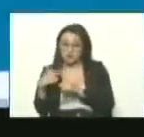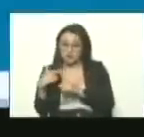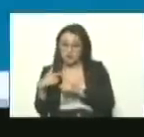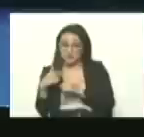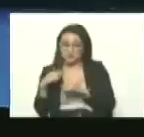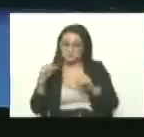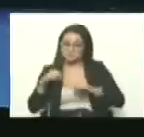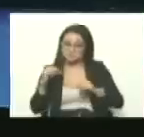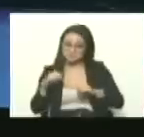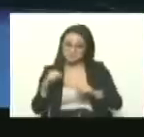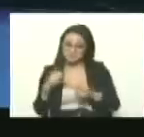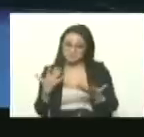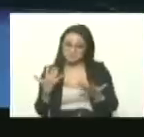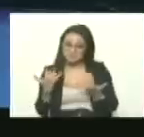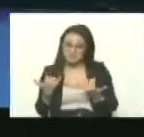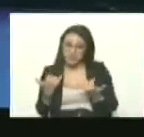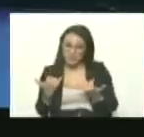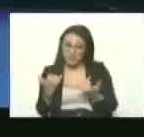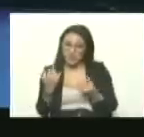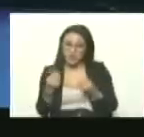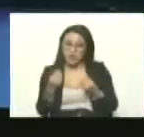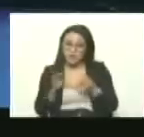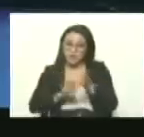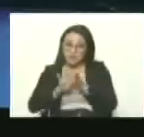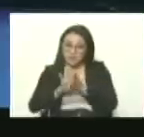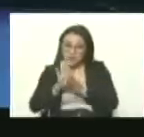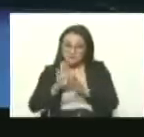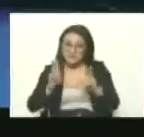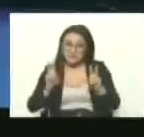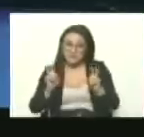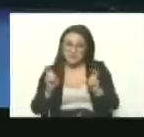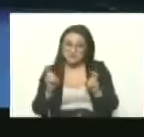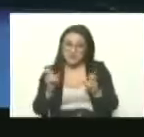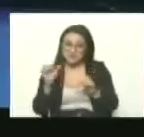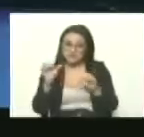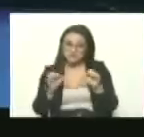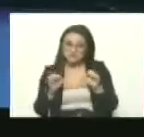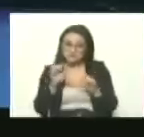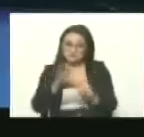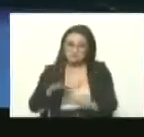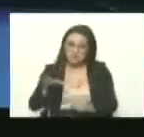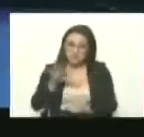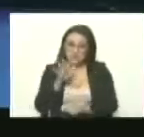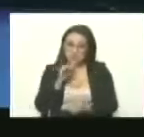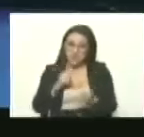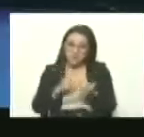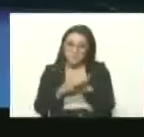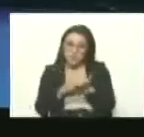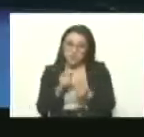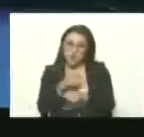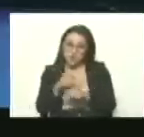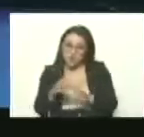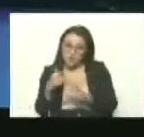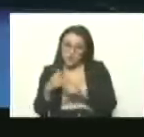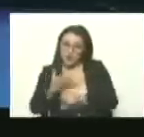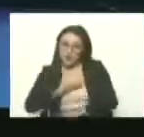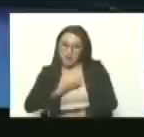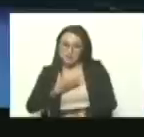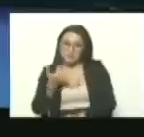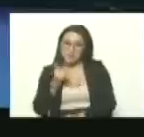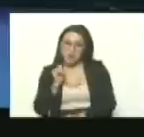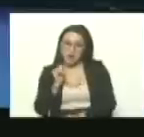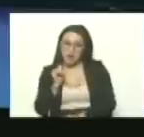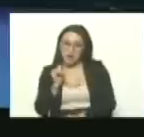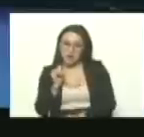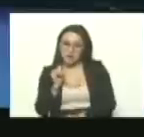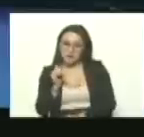Así es, presidente. Bueno, estaremos revisando cómo avanza además este caso que, como usted mencionaba, en el territorio no tiene el apoyo de un gobernador, de un alcalde, pero tiene, como bien mencionaba la